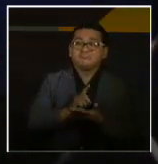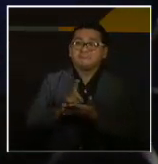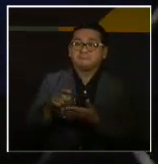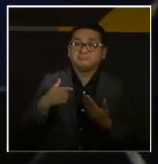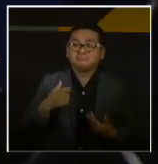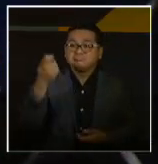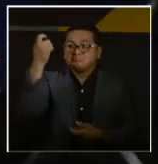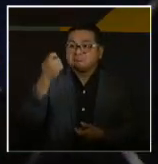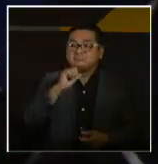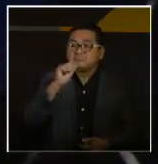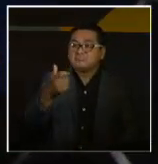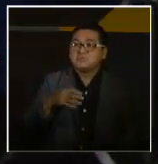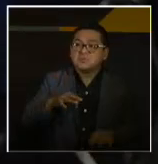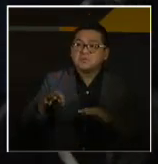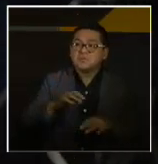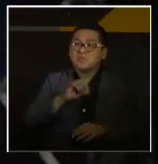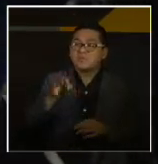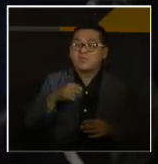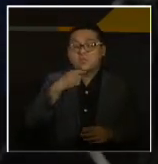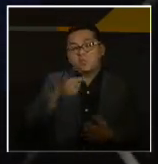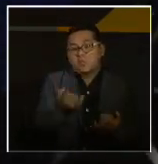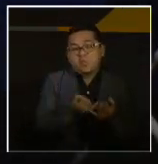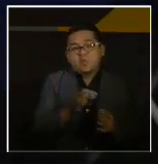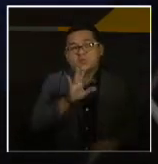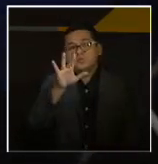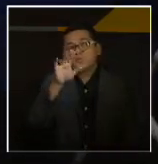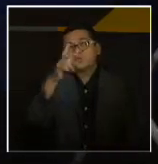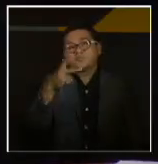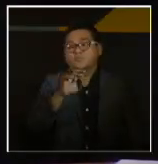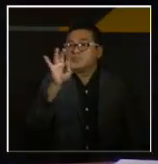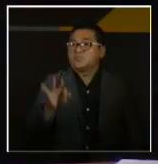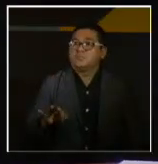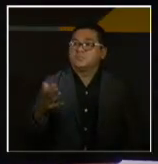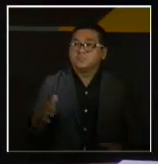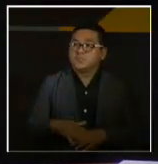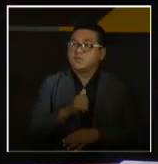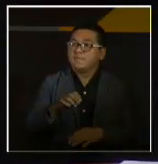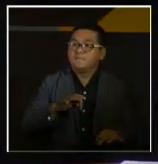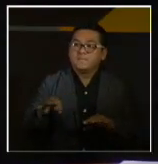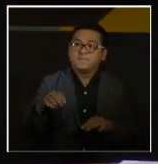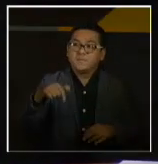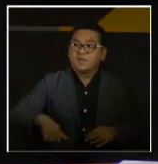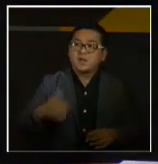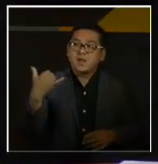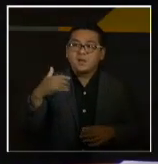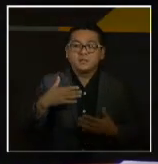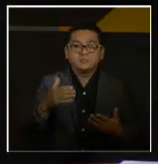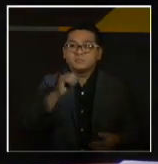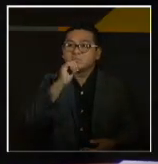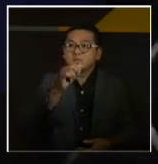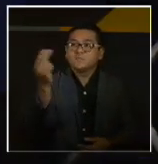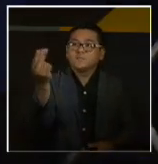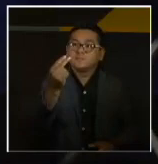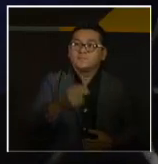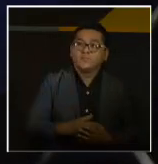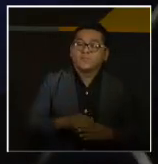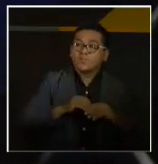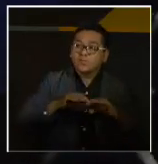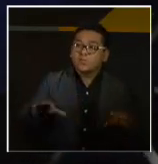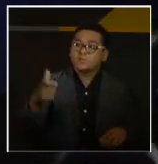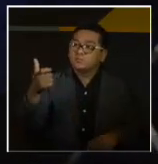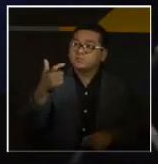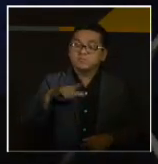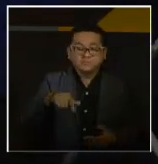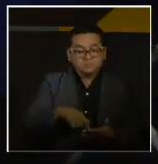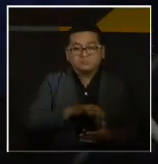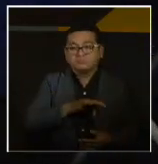a una pensión porque no tiene un empleo formal, ni tampoco ese 58% del total de los empleos que se generan. Necesitamos promover las